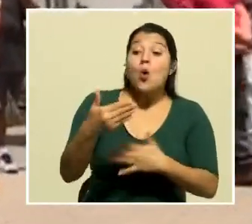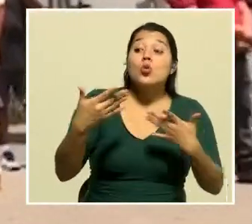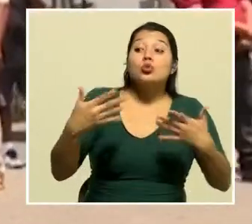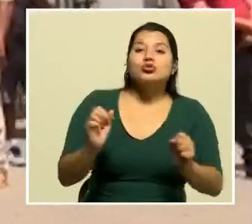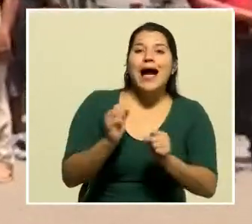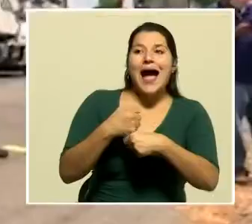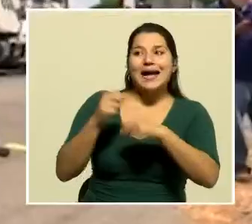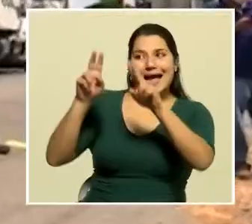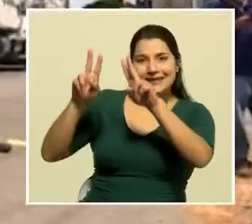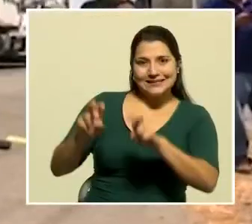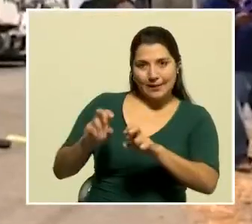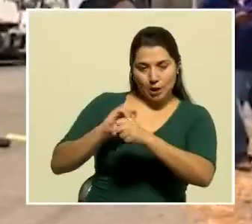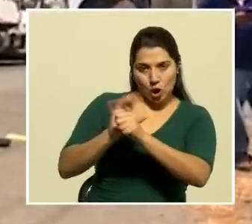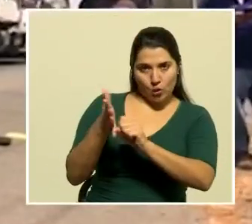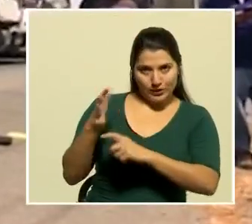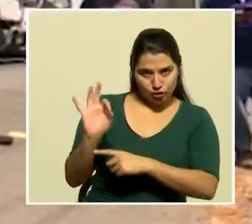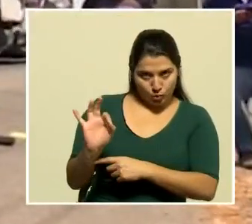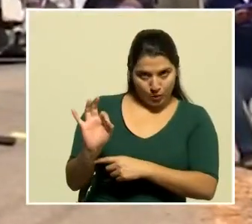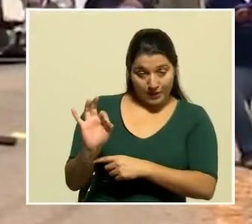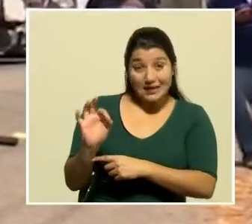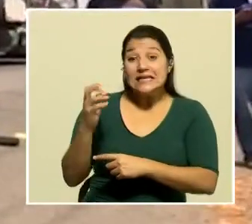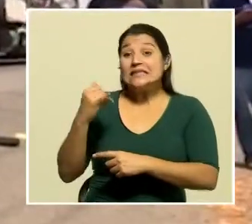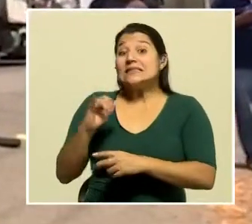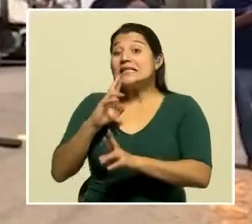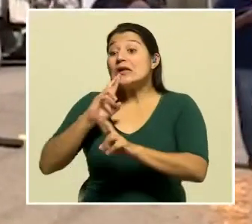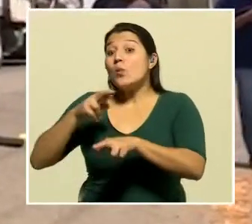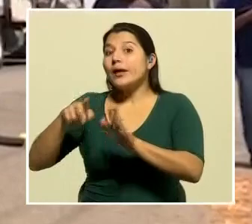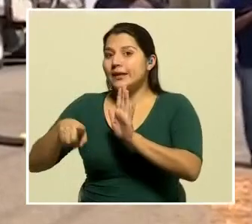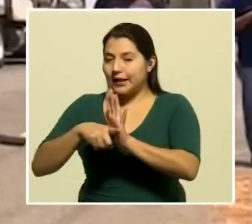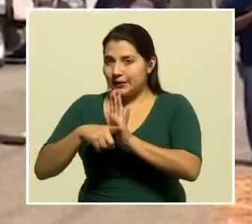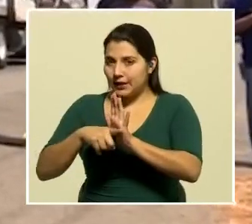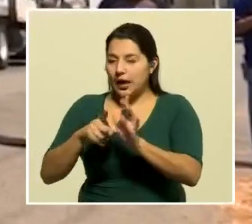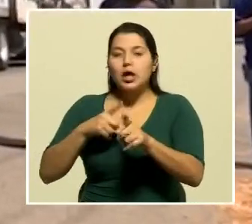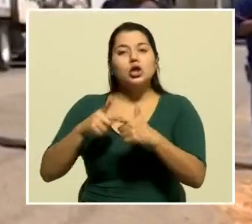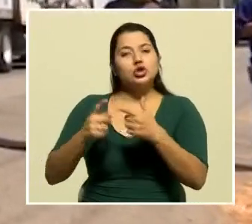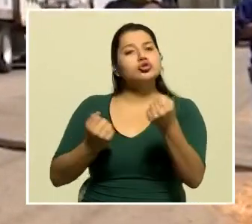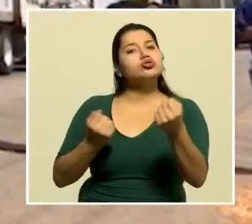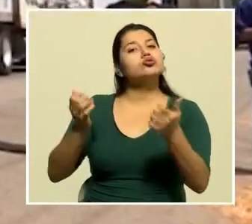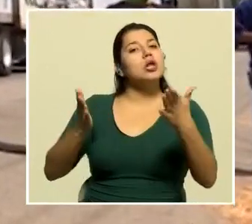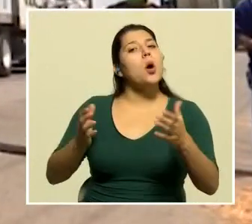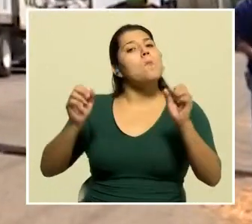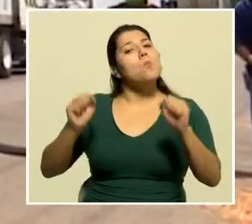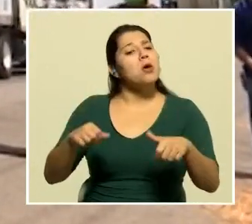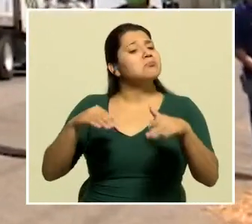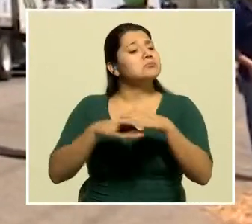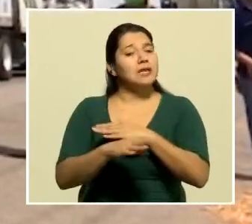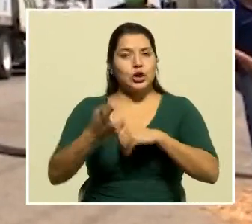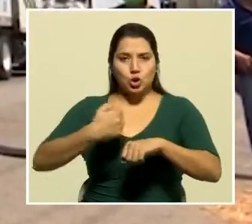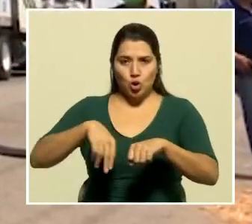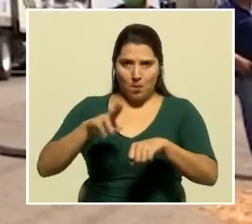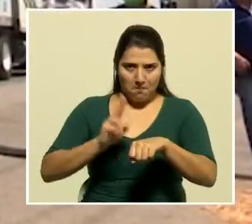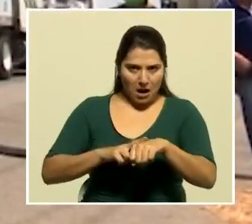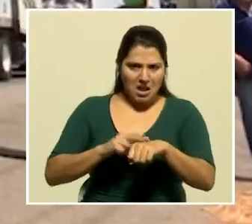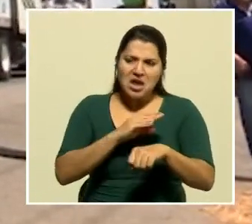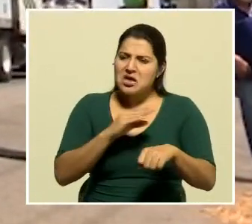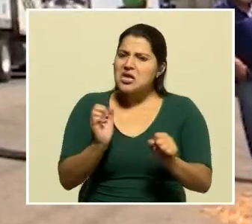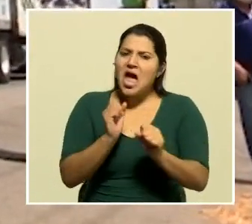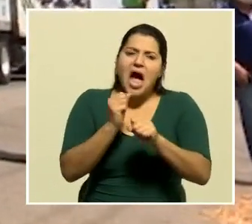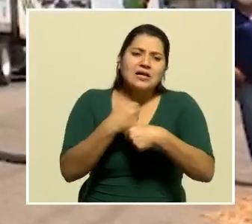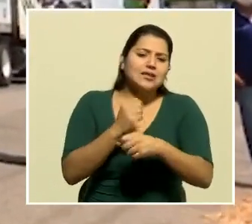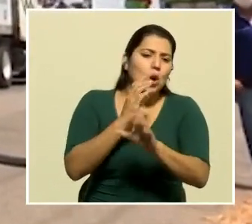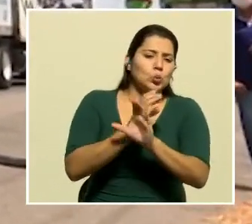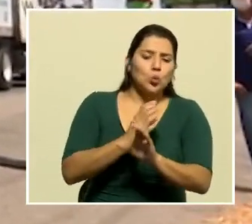la prueba de COVID-19. De resultar negativo, el transportista podrá ingresar de forma normal y realizar los